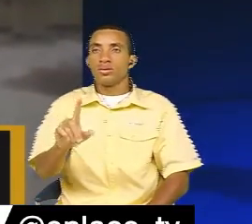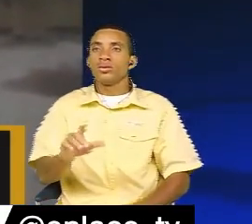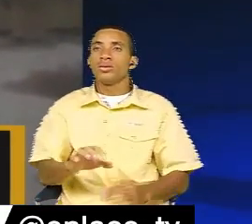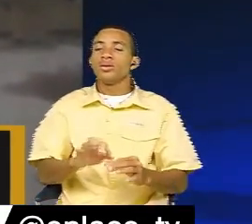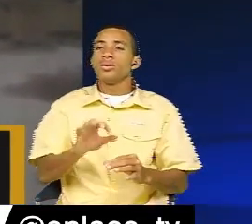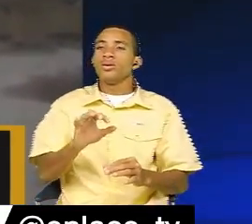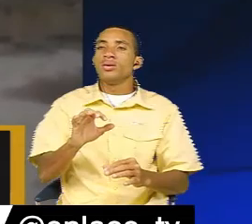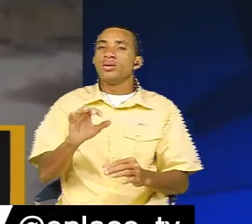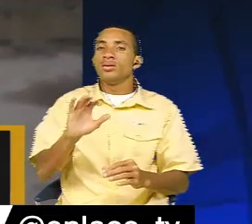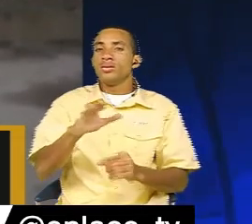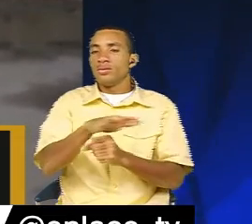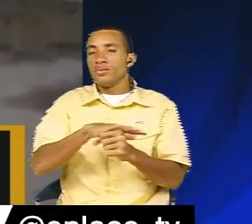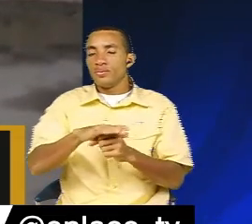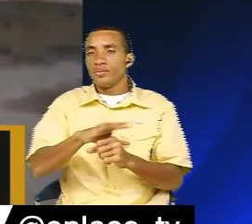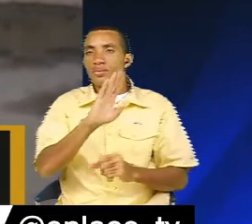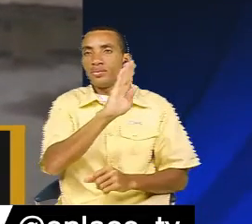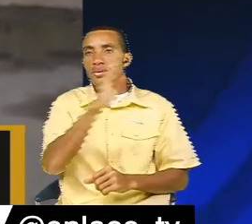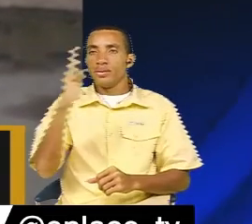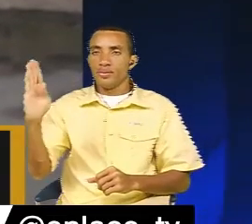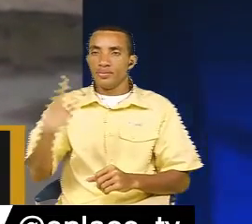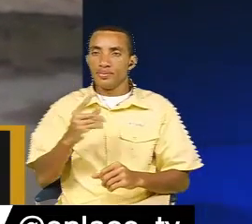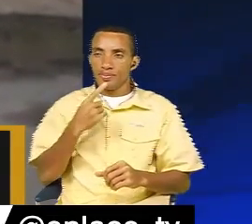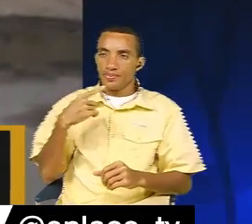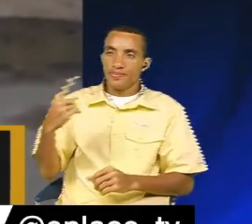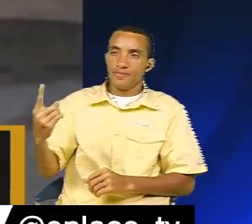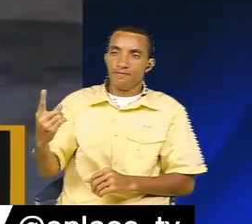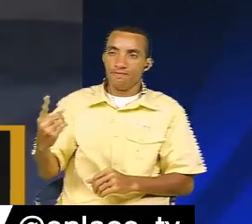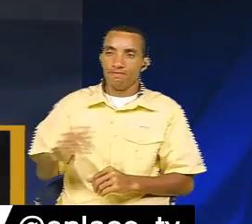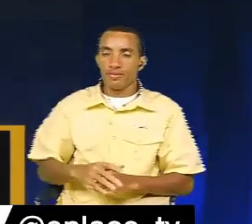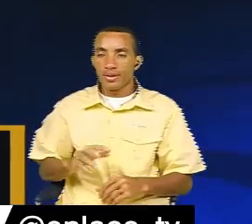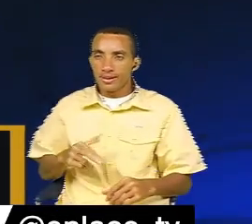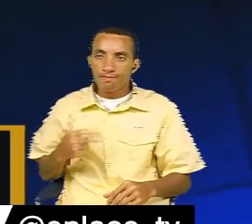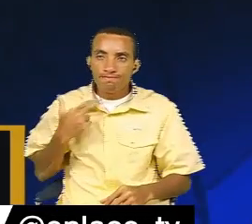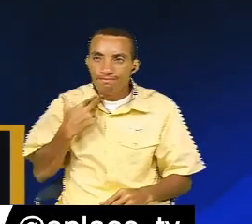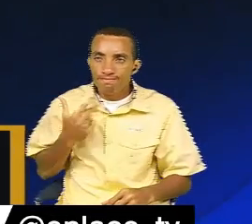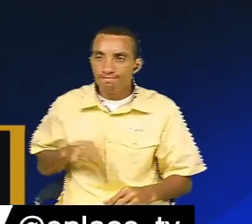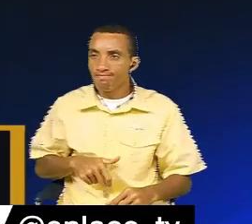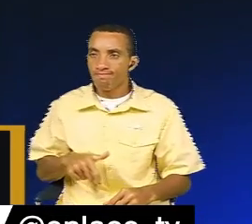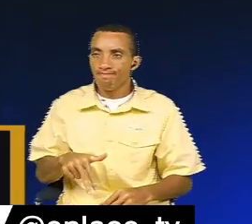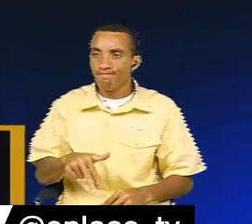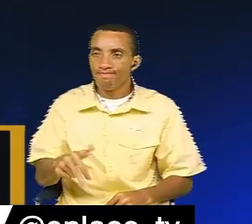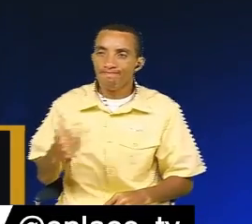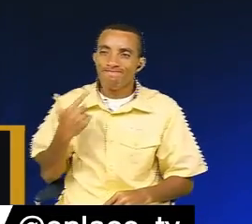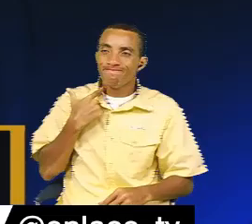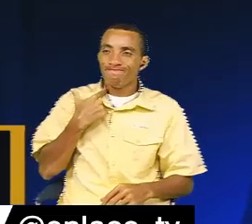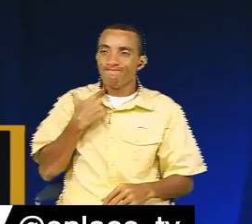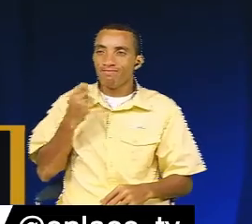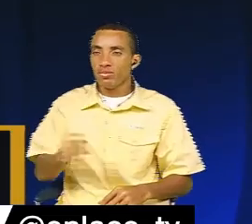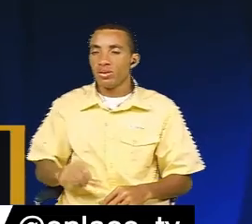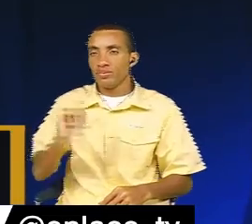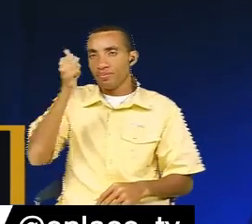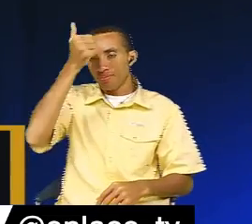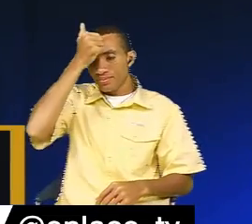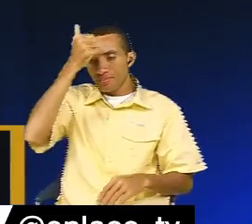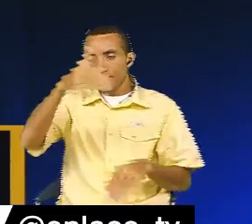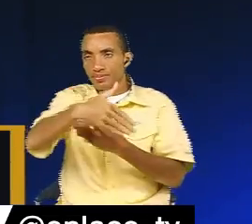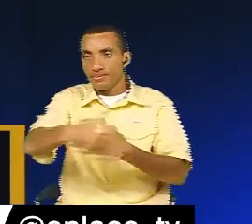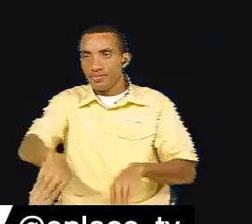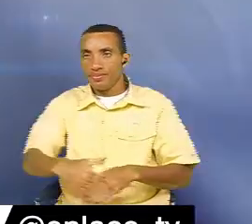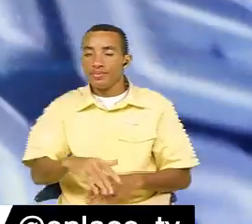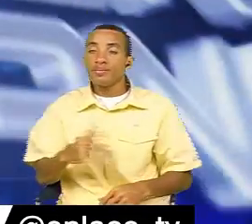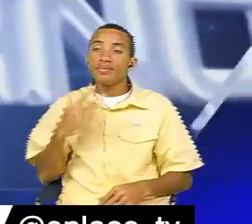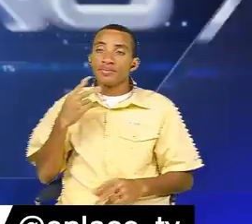ciudad. Se evidencia cómo obstaculiza el paso de conductores y peatones que deben transitar por la calle principal exponiendo sus vidas a un